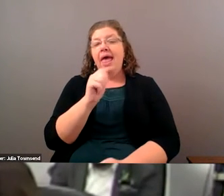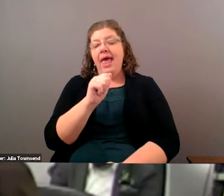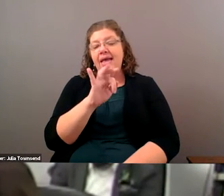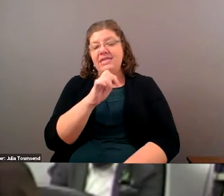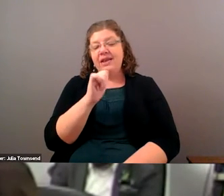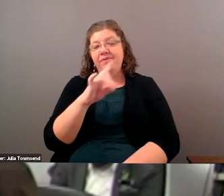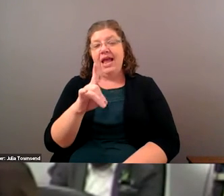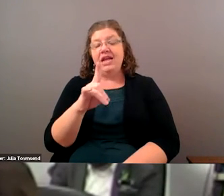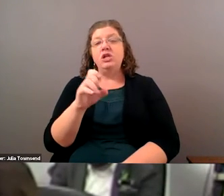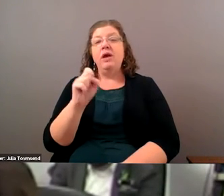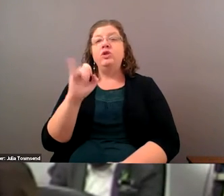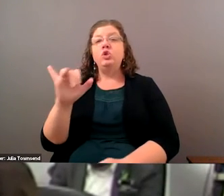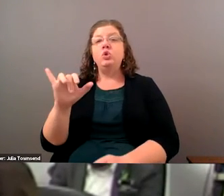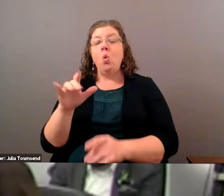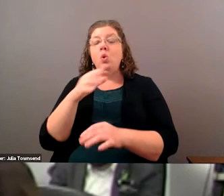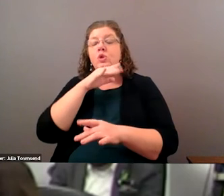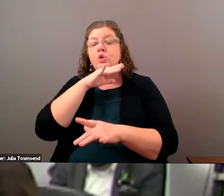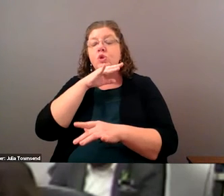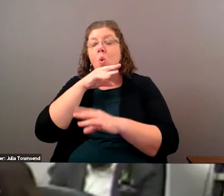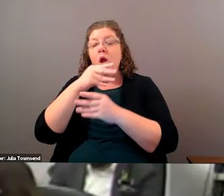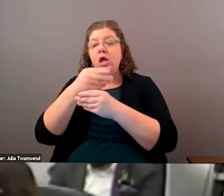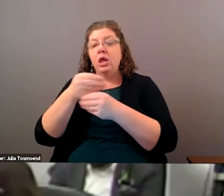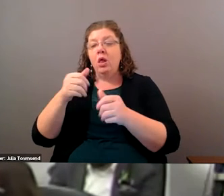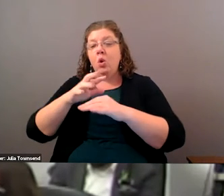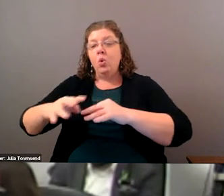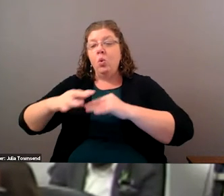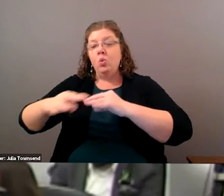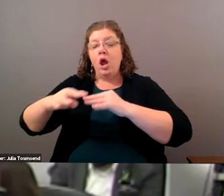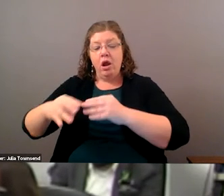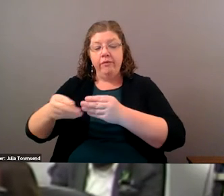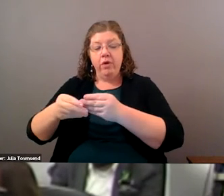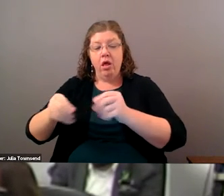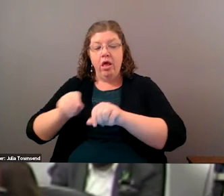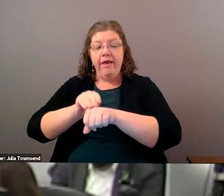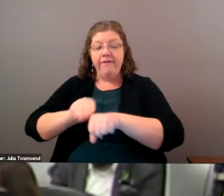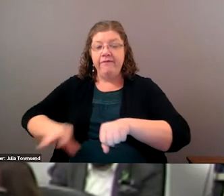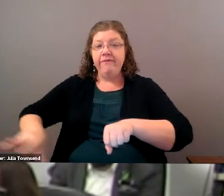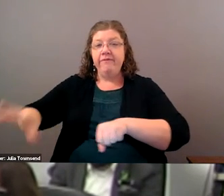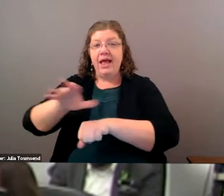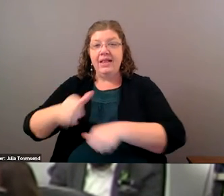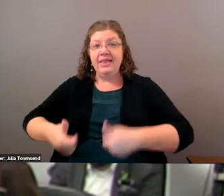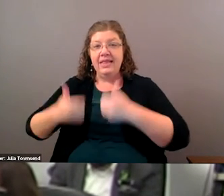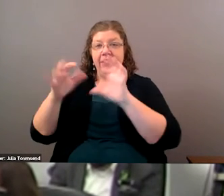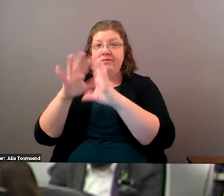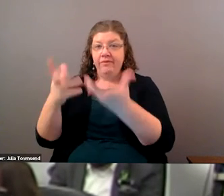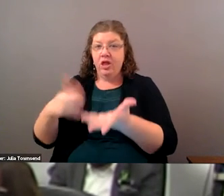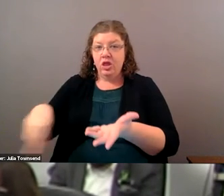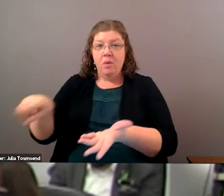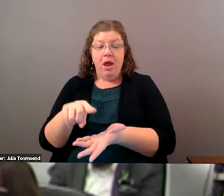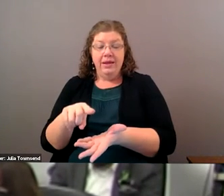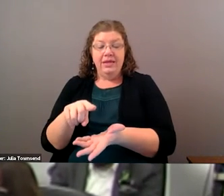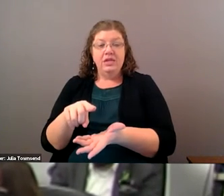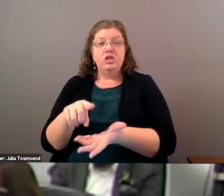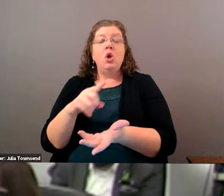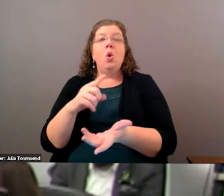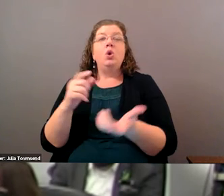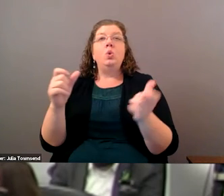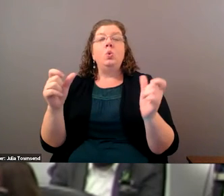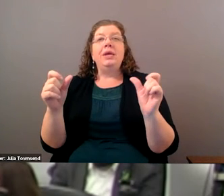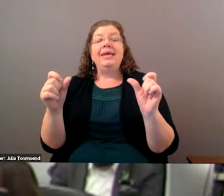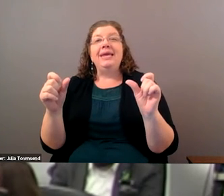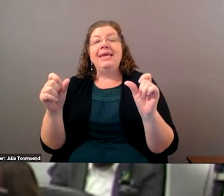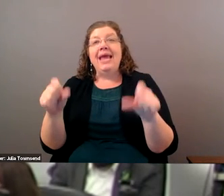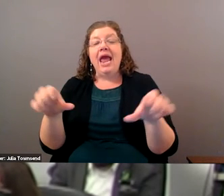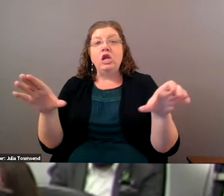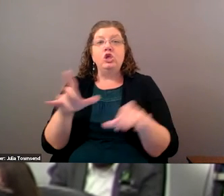eso en las aguas y los cuerpos de agua y la flora y fauna. Y se puede hacer experimentos